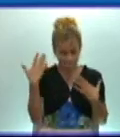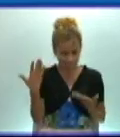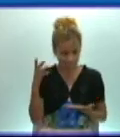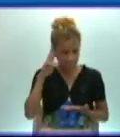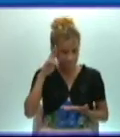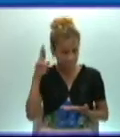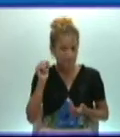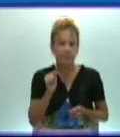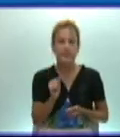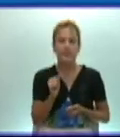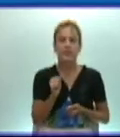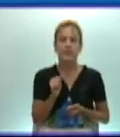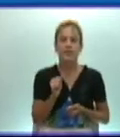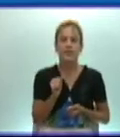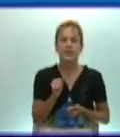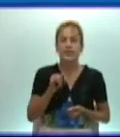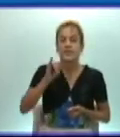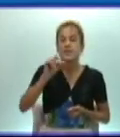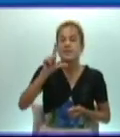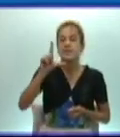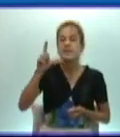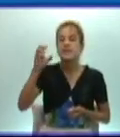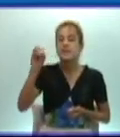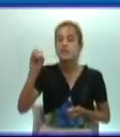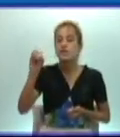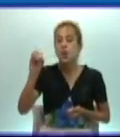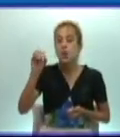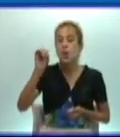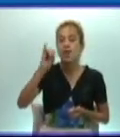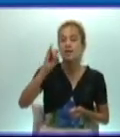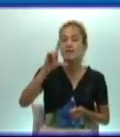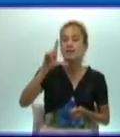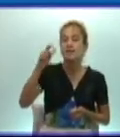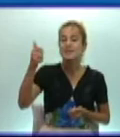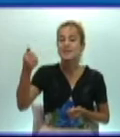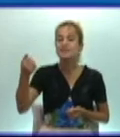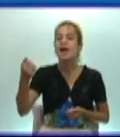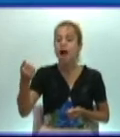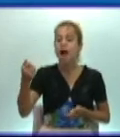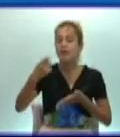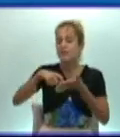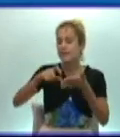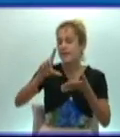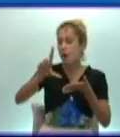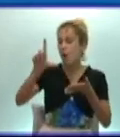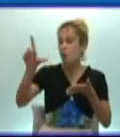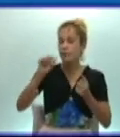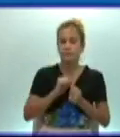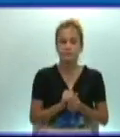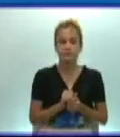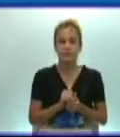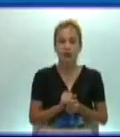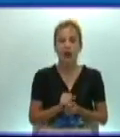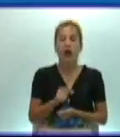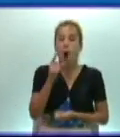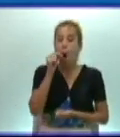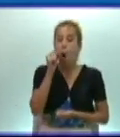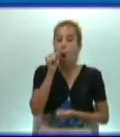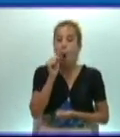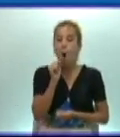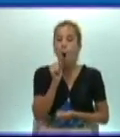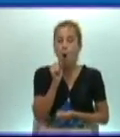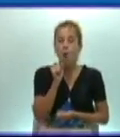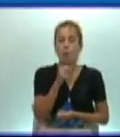la terminación y yo y ya se escribe con doble L. En el caso de hombre, fíjense que tiene